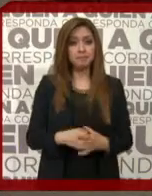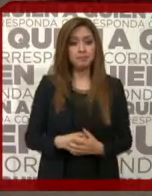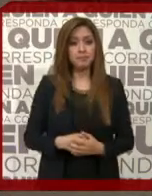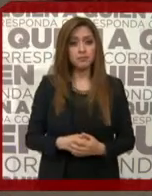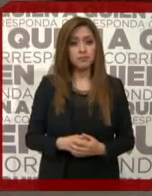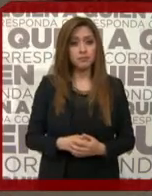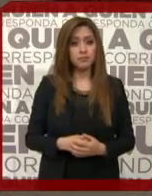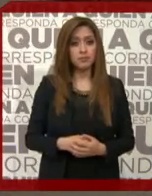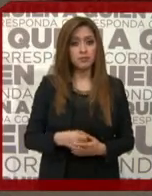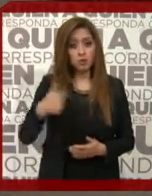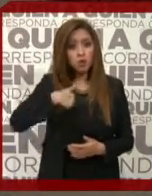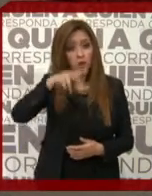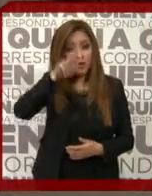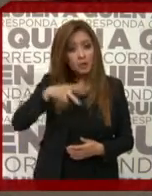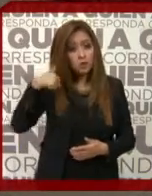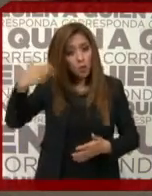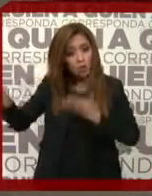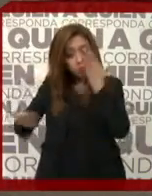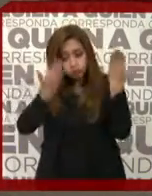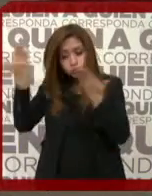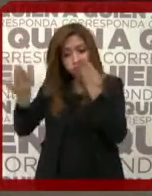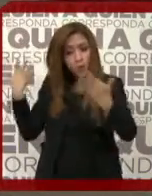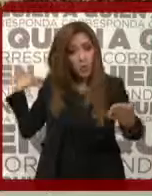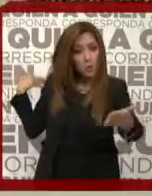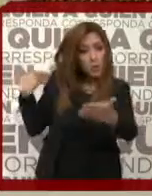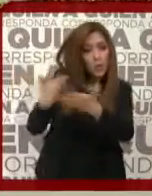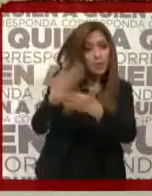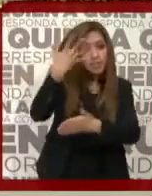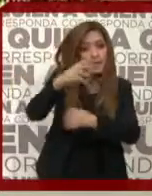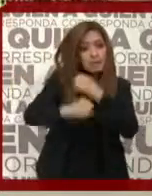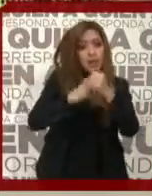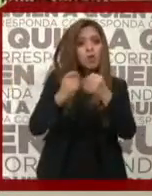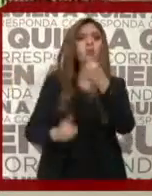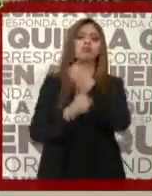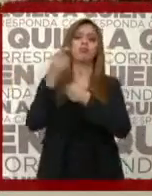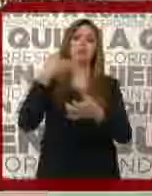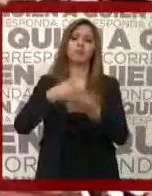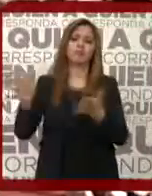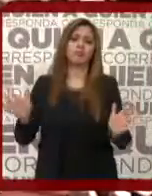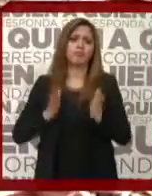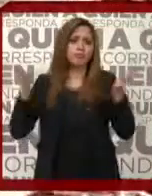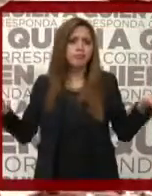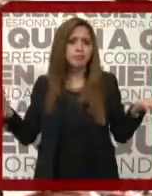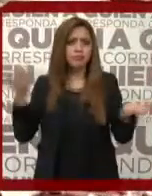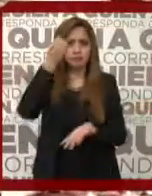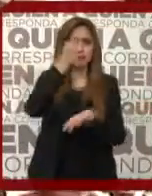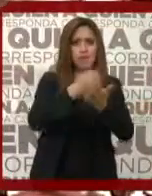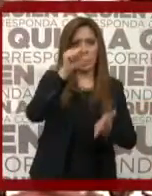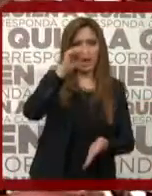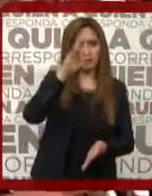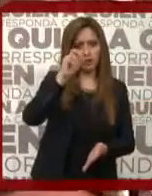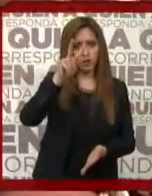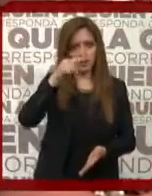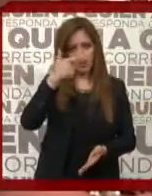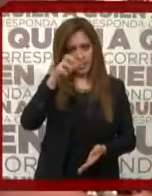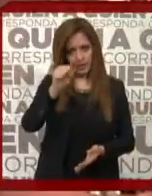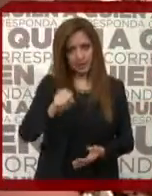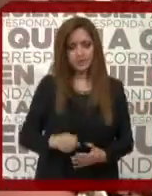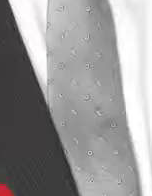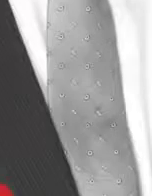toda una carrera que ha empezado desde hace más de 10 años. Para quien corresponda, reportó Alfonso Vargas Torres.